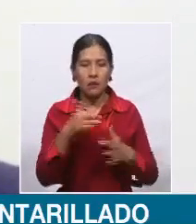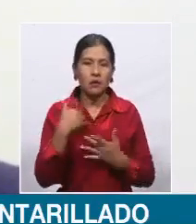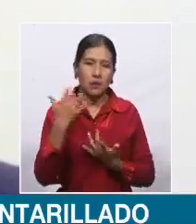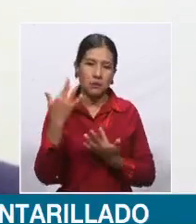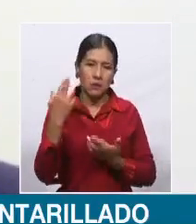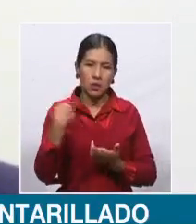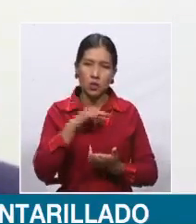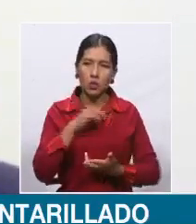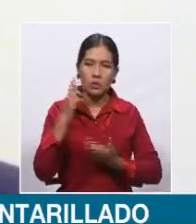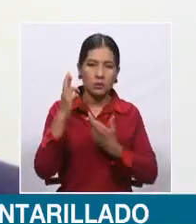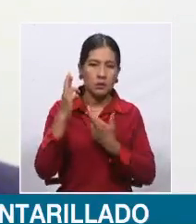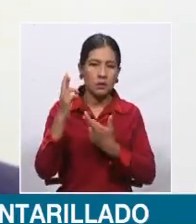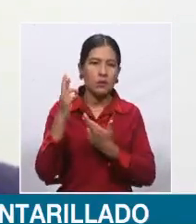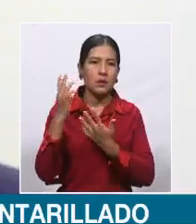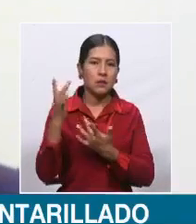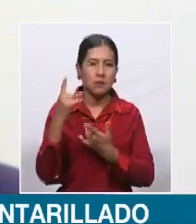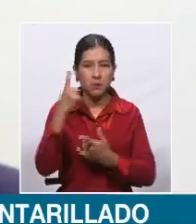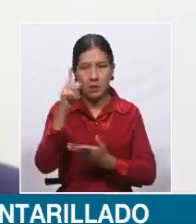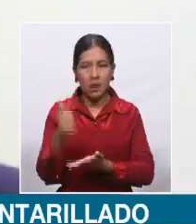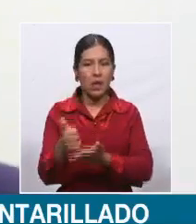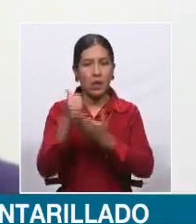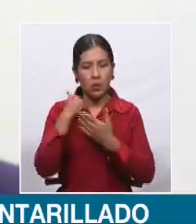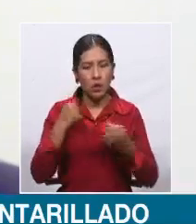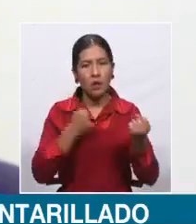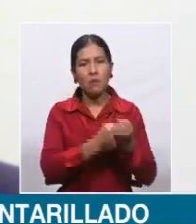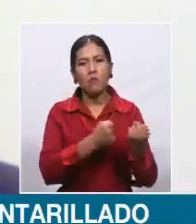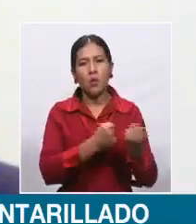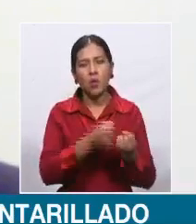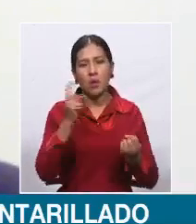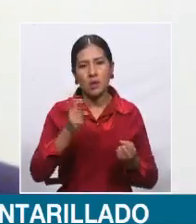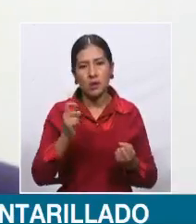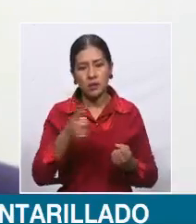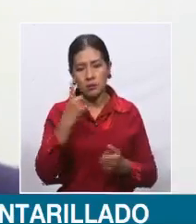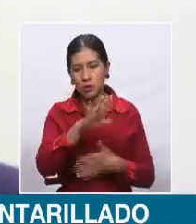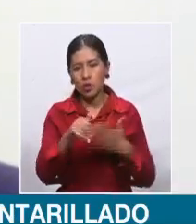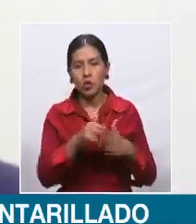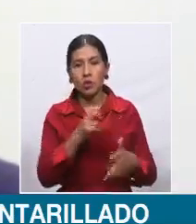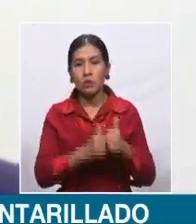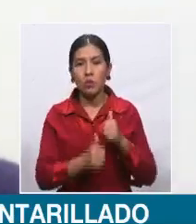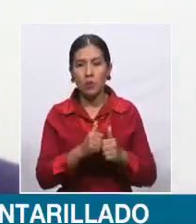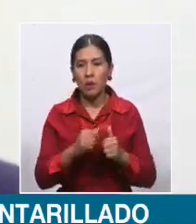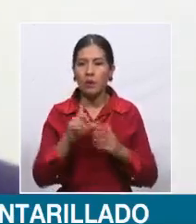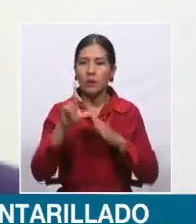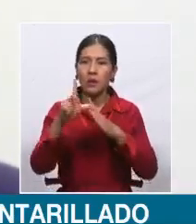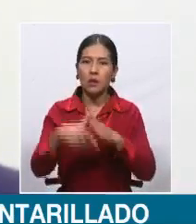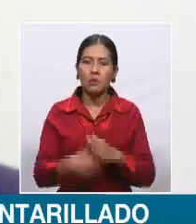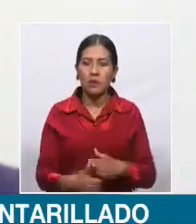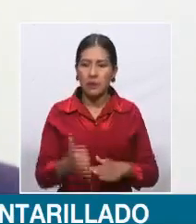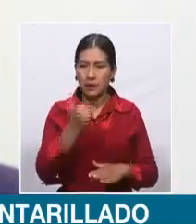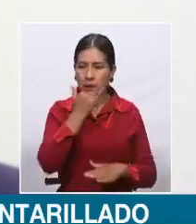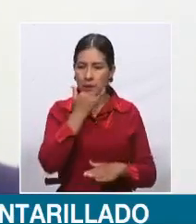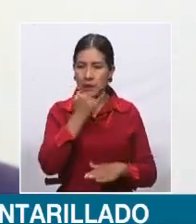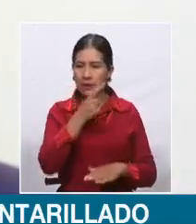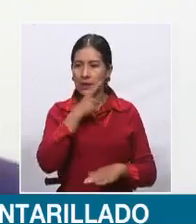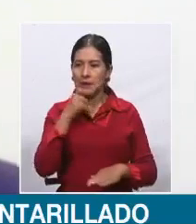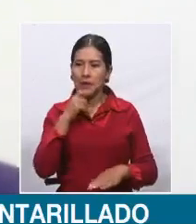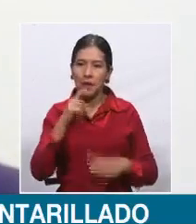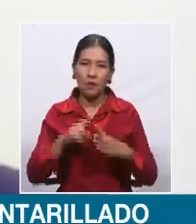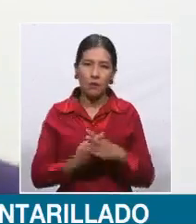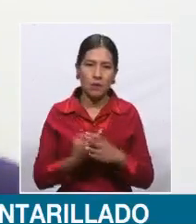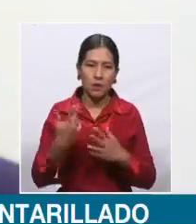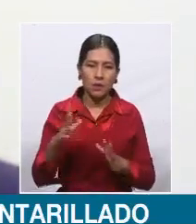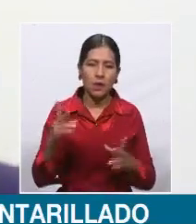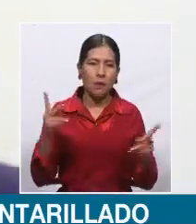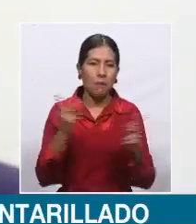esto pues apoye o coadyuve a que este efecto no sea tan fuerte o tan sentido a